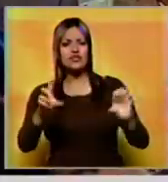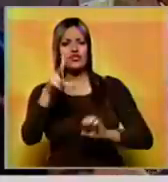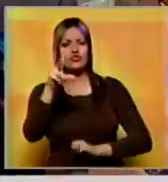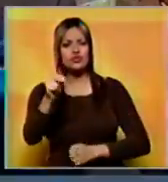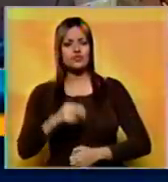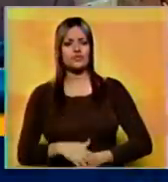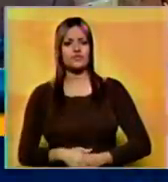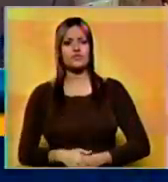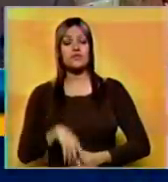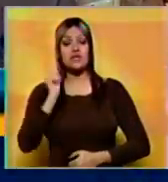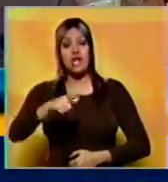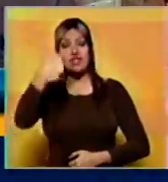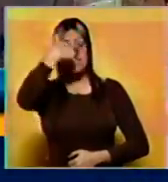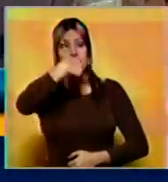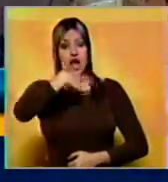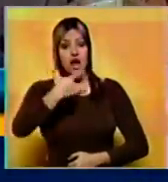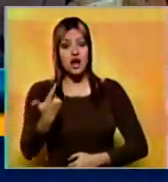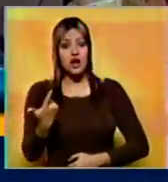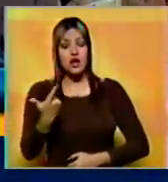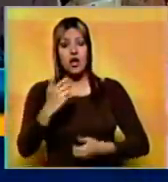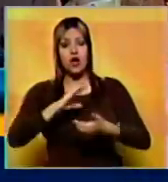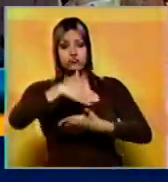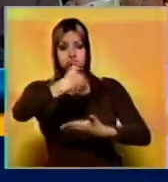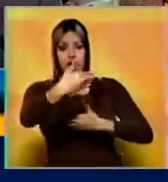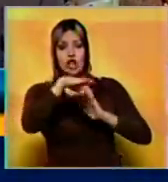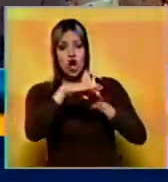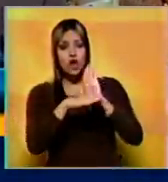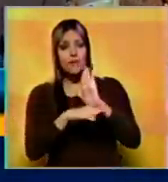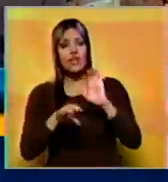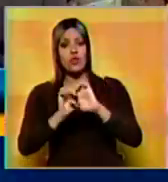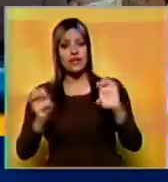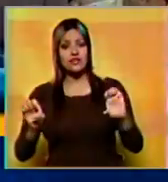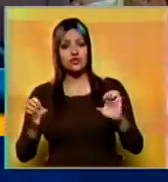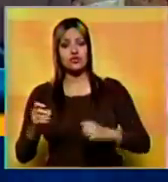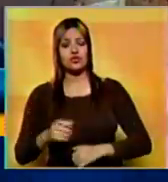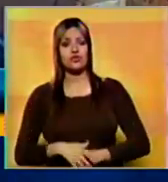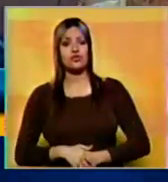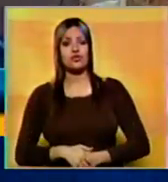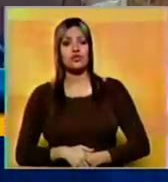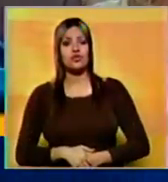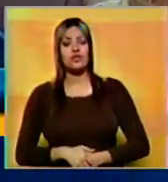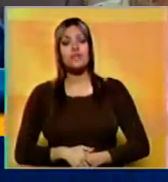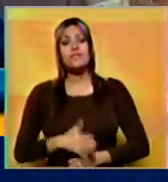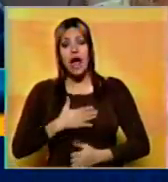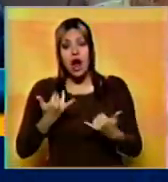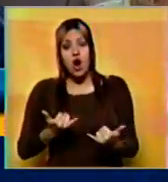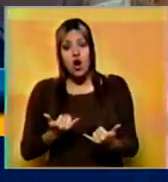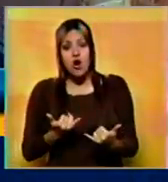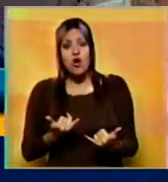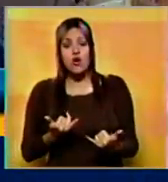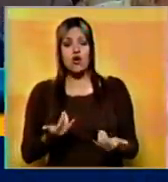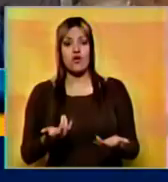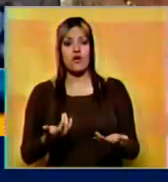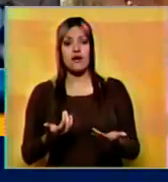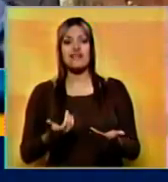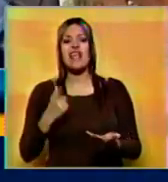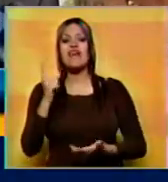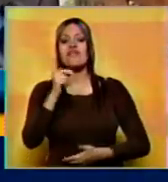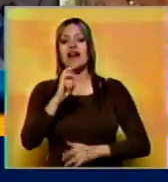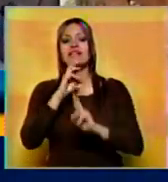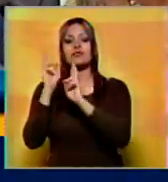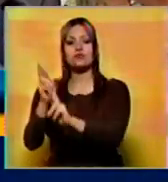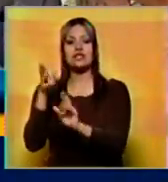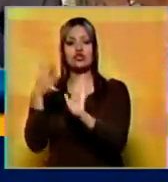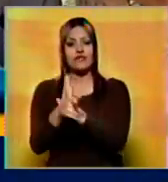Queremos que se enserie la situación del currículo porque los gremios educativos tenemos algo que decir con respecto a ello. El